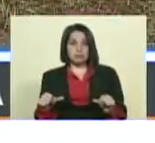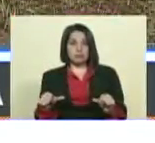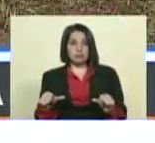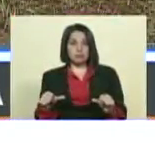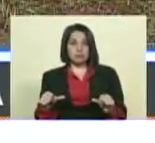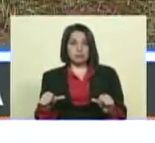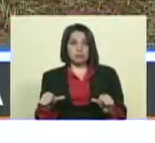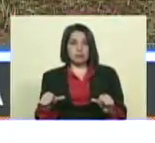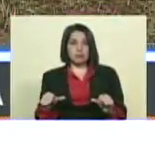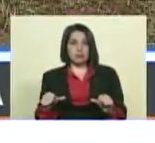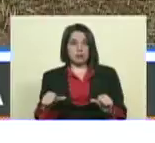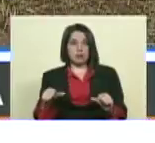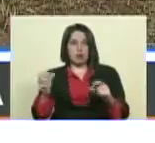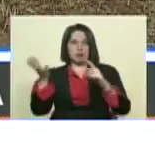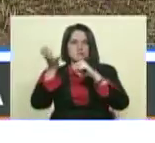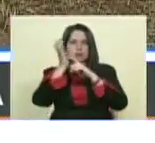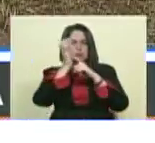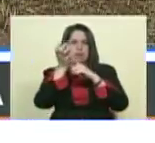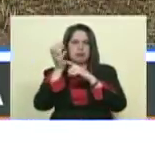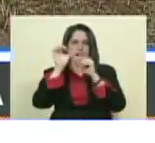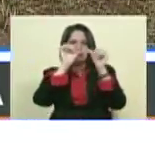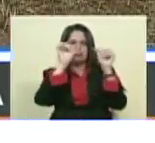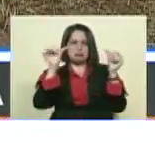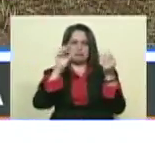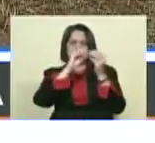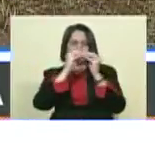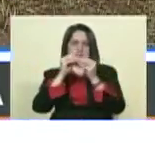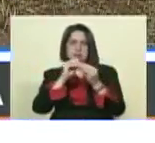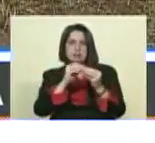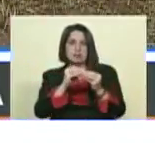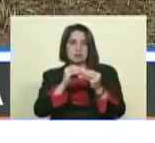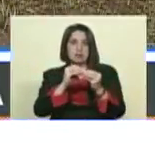de Miranda, Antonio José de Sucre, la inteligencia a pie,